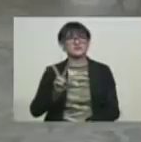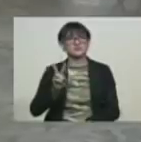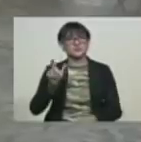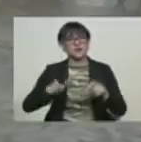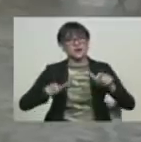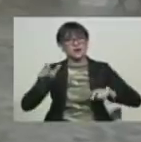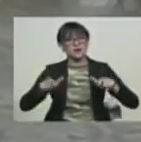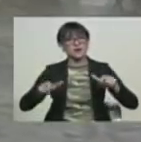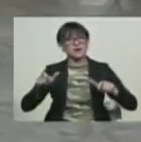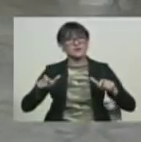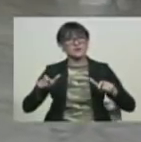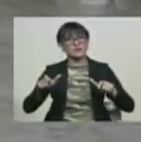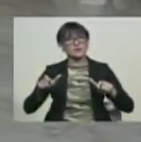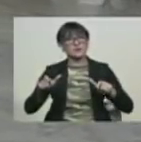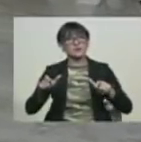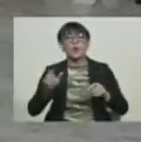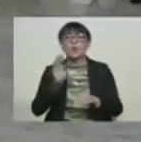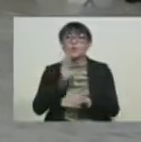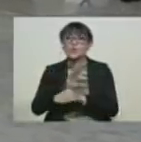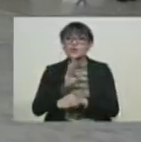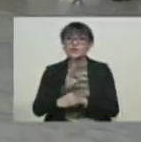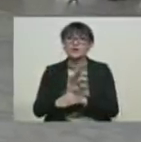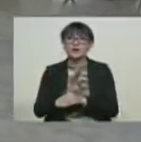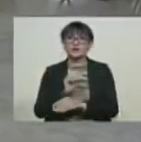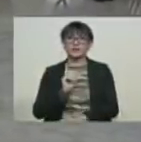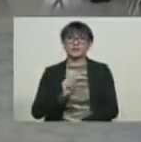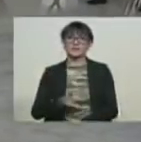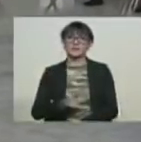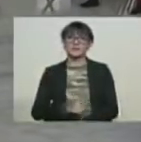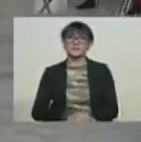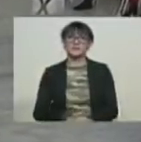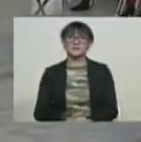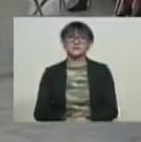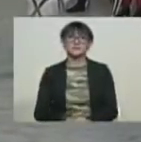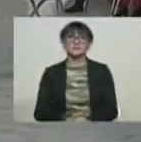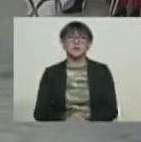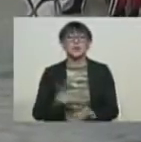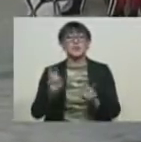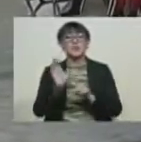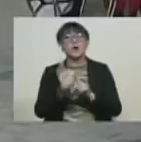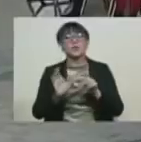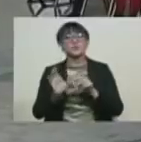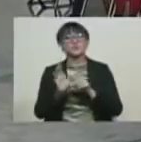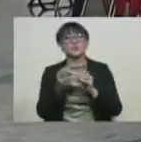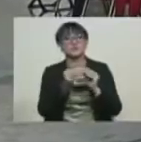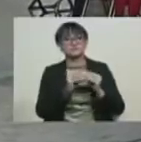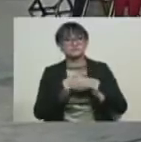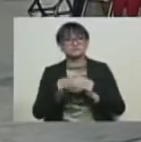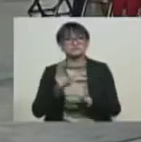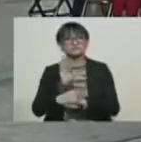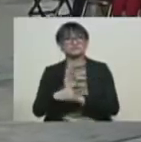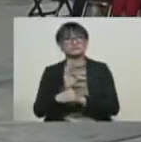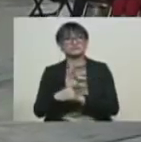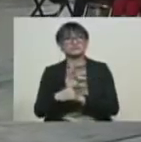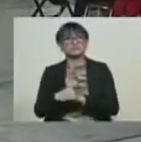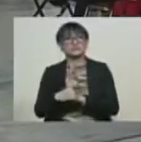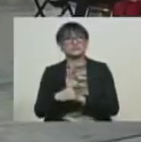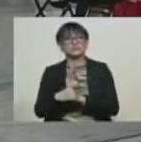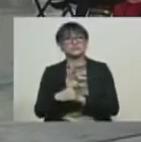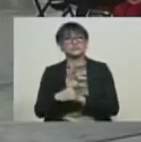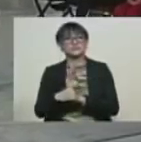venezolanos, es el mantenimiento, la conservación. Una nueva cultura del mantenimiento, de la